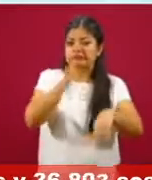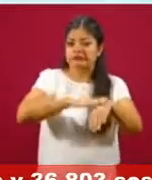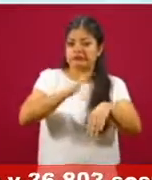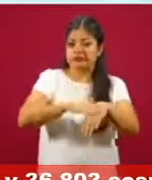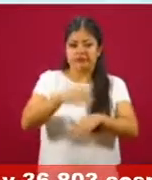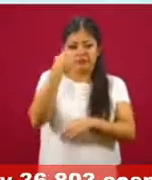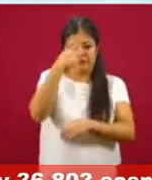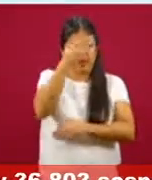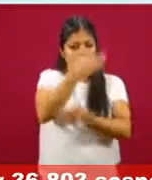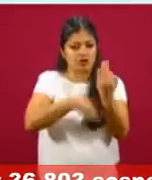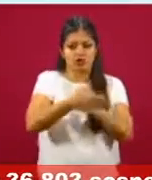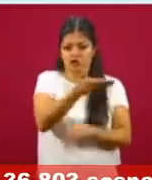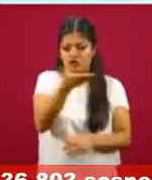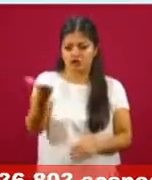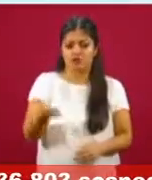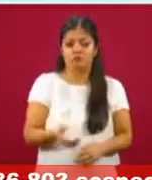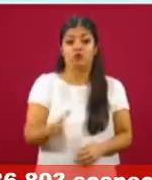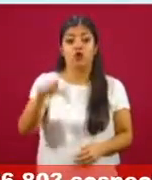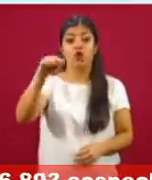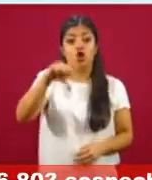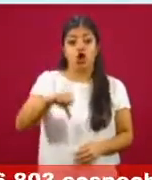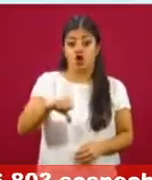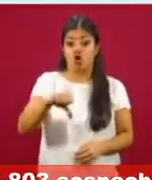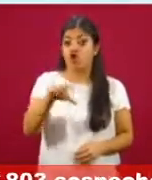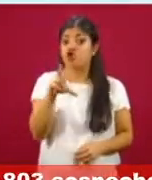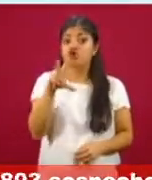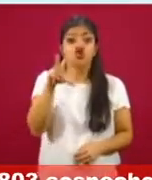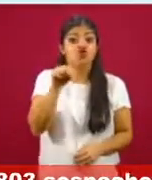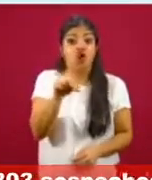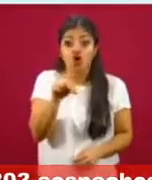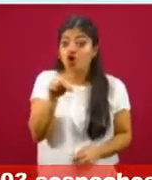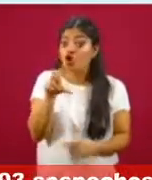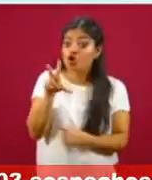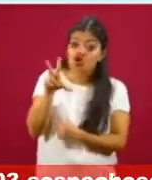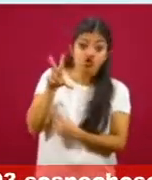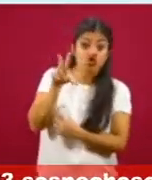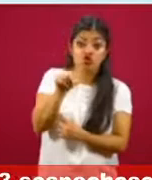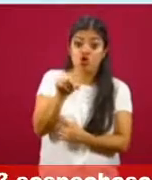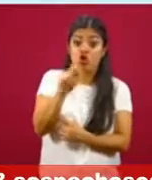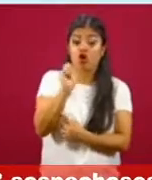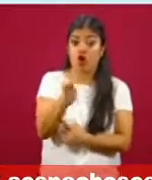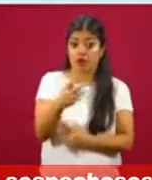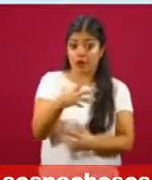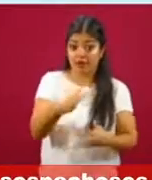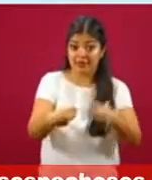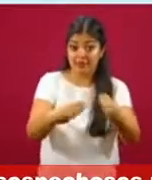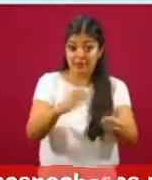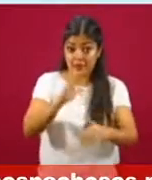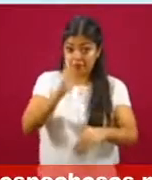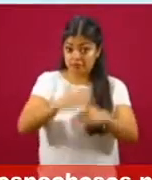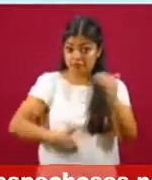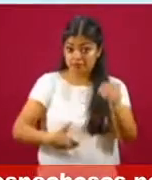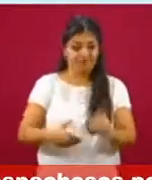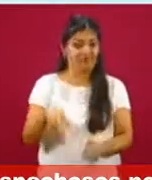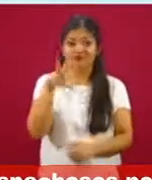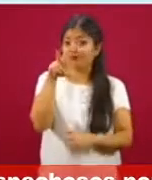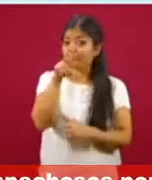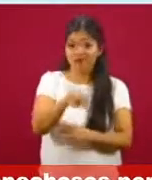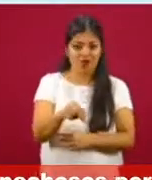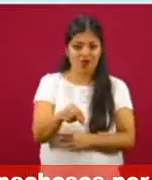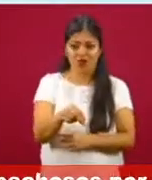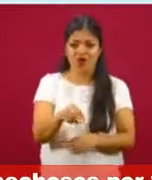ciudadanía. Hoy no se acaba la epidemia, hoy no se acaba